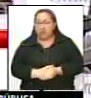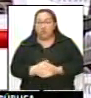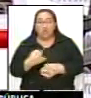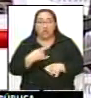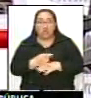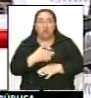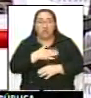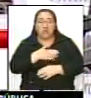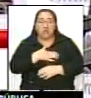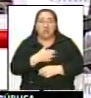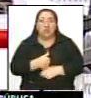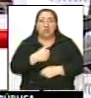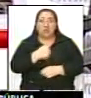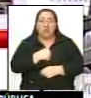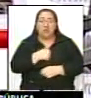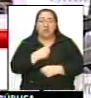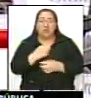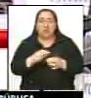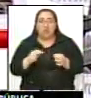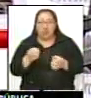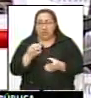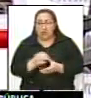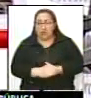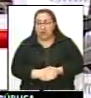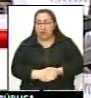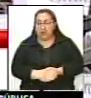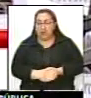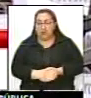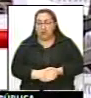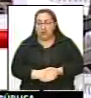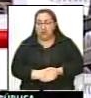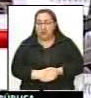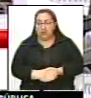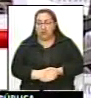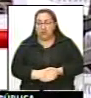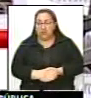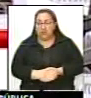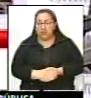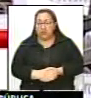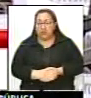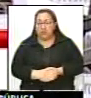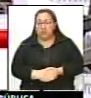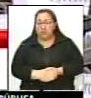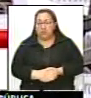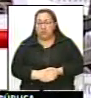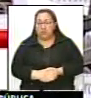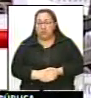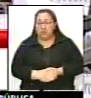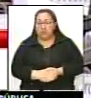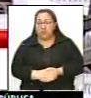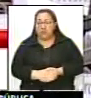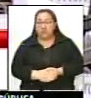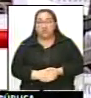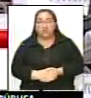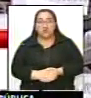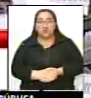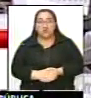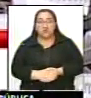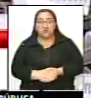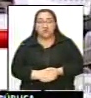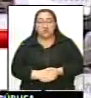propios principios, contra mi propio pueblo, en realidad. Muchas gracias, presidente. Tiene uso la palabra la congresista Melgarejo.